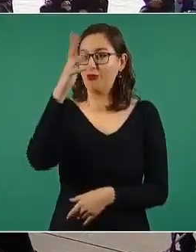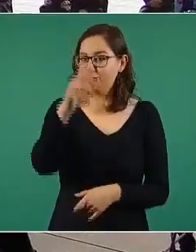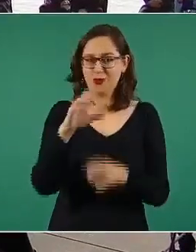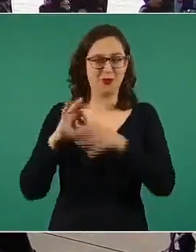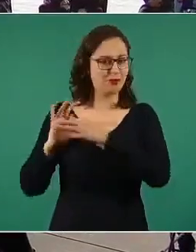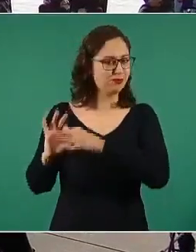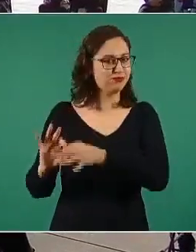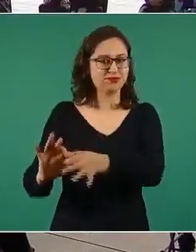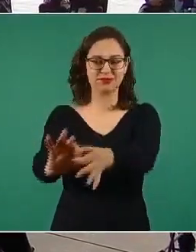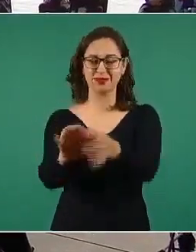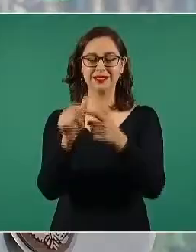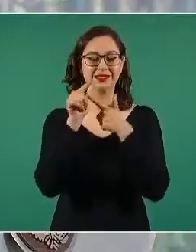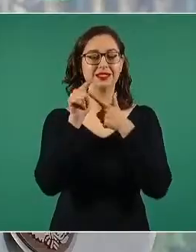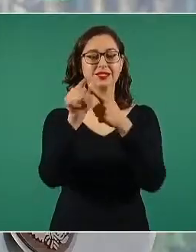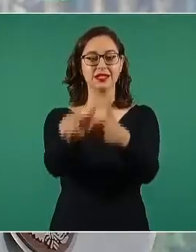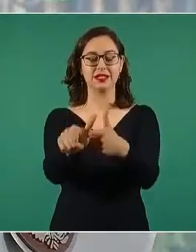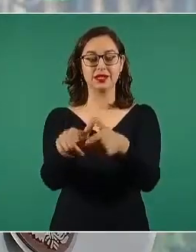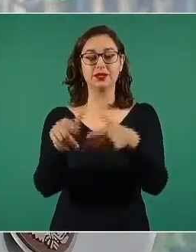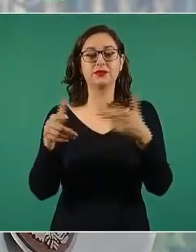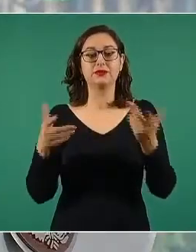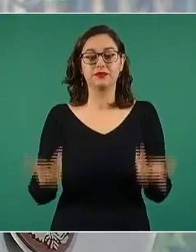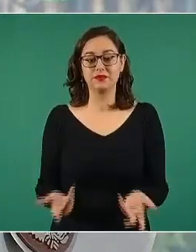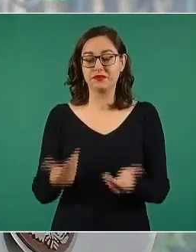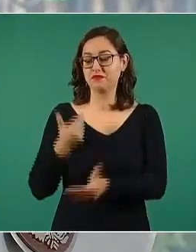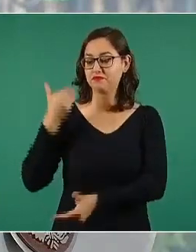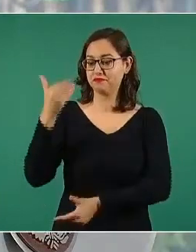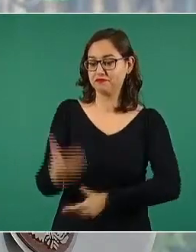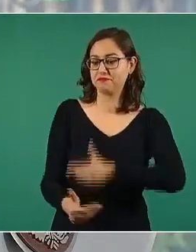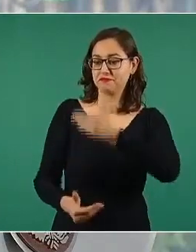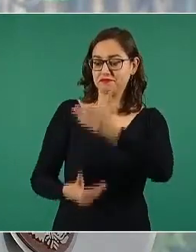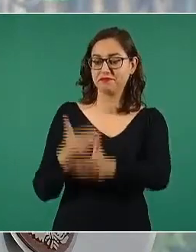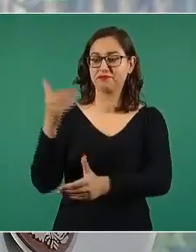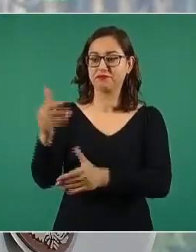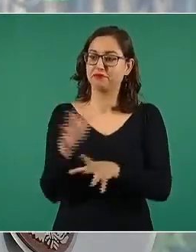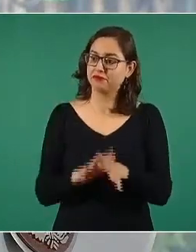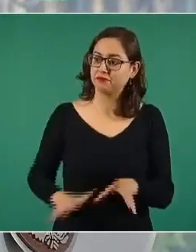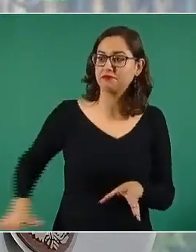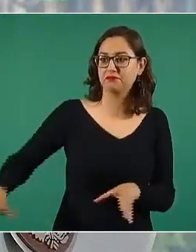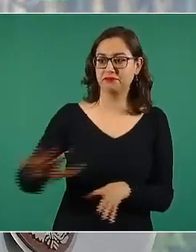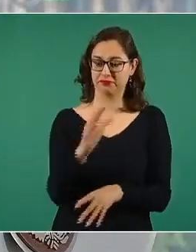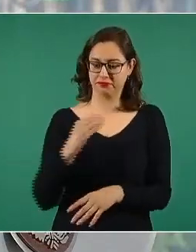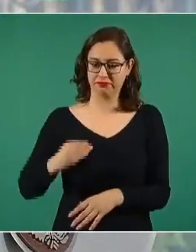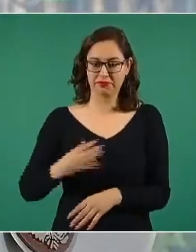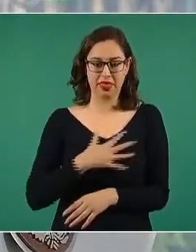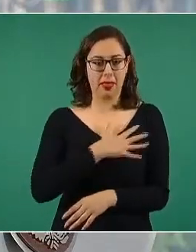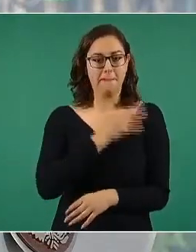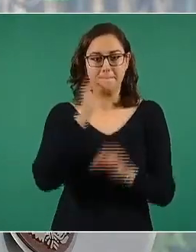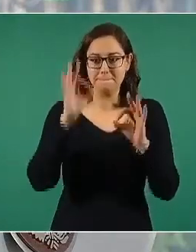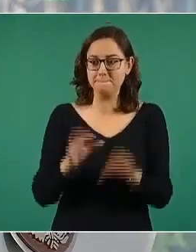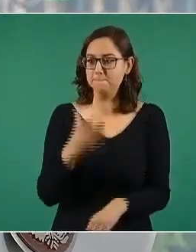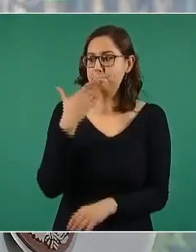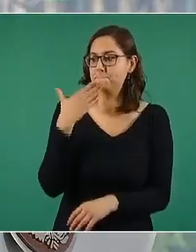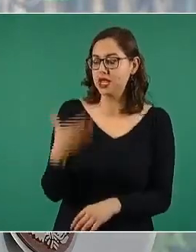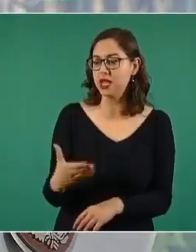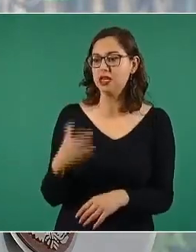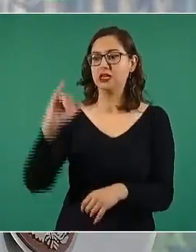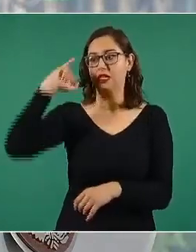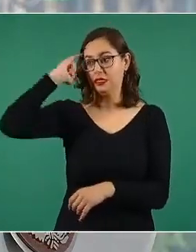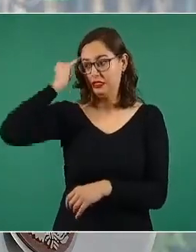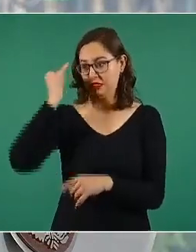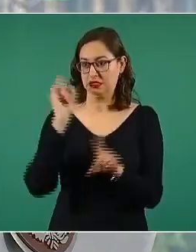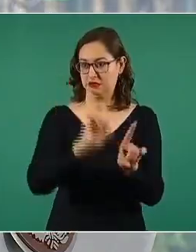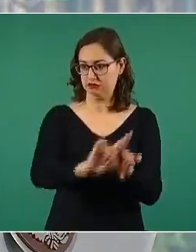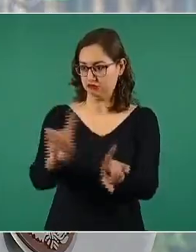futuro. Porque el progreso con bienestar o reconoce a los pueblos originarios su diversidad o